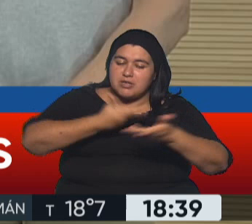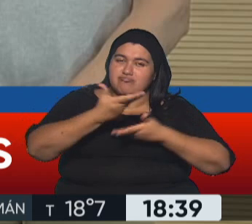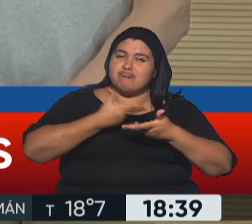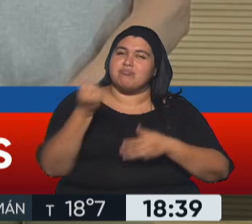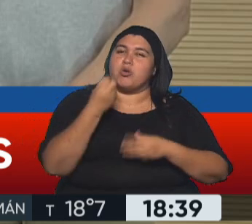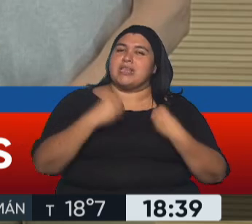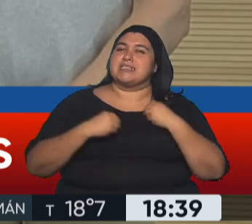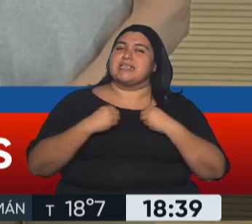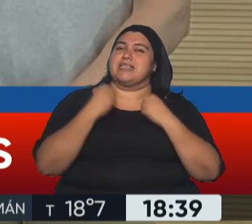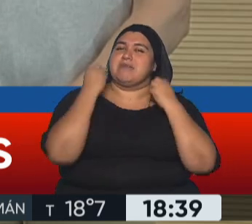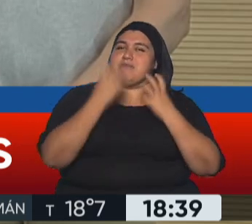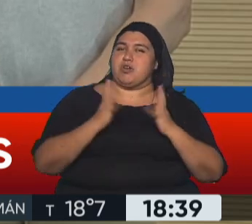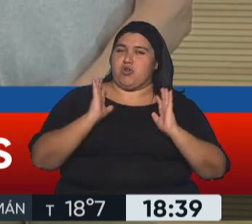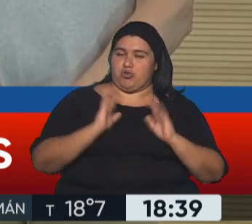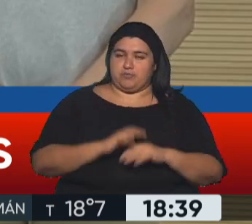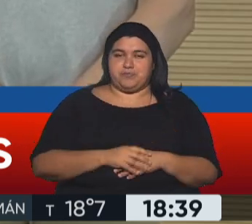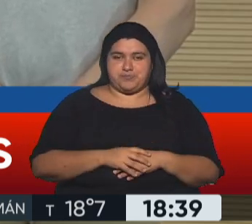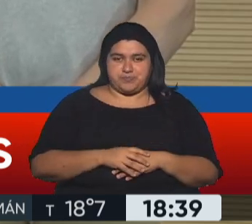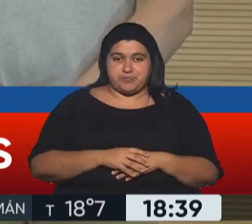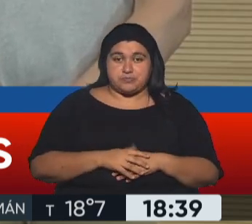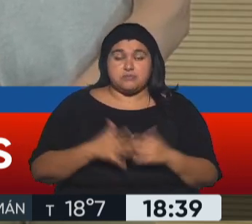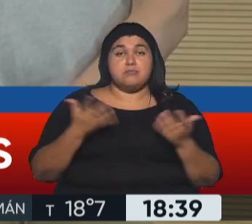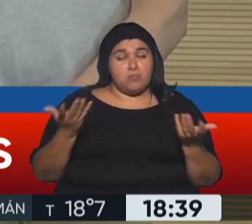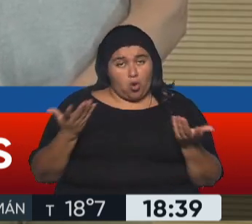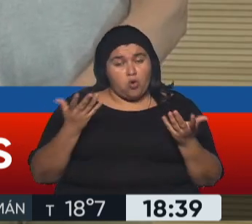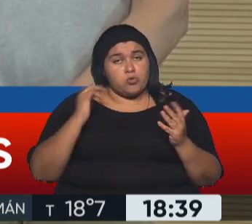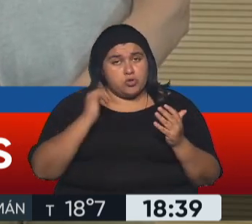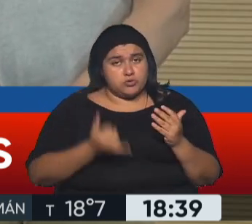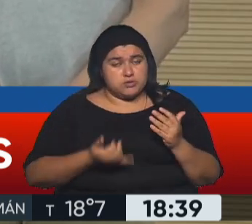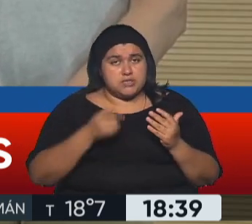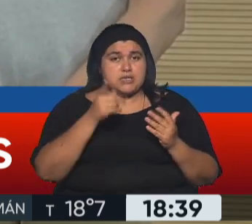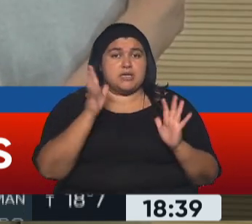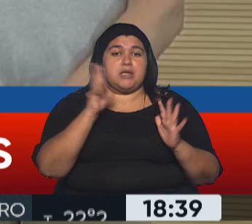sobre todo para su bienestar emocional. Ahora, por supuesto, aquellos